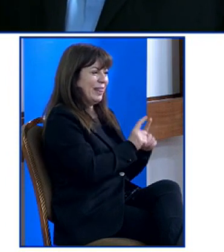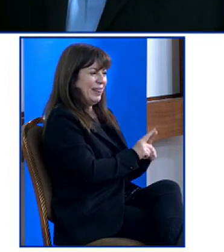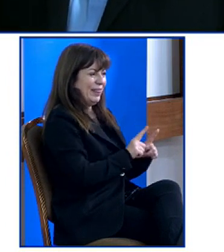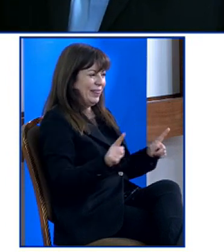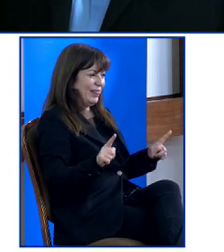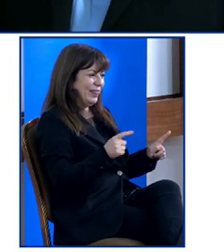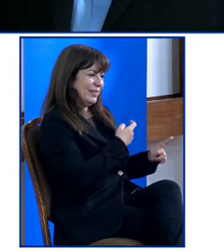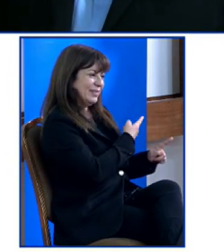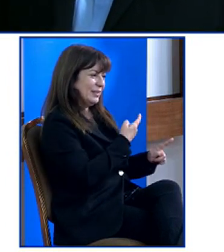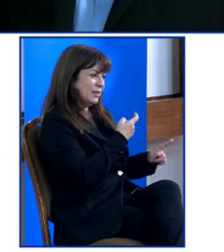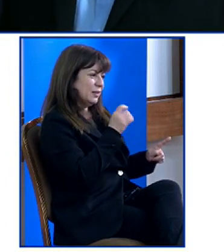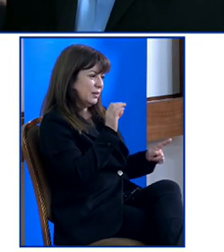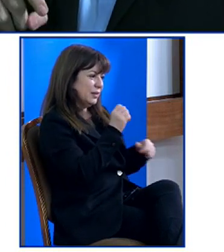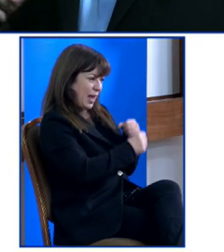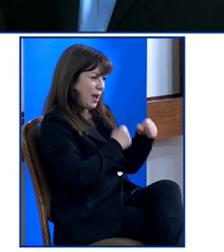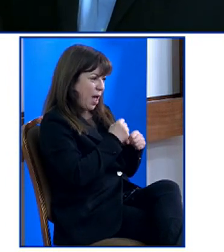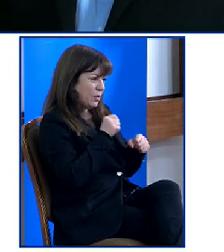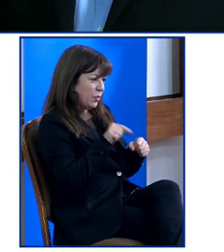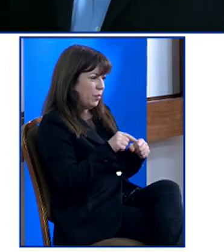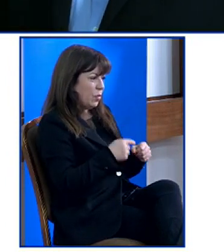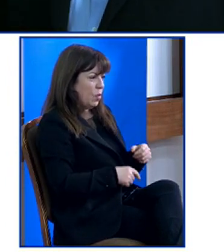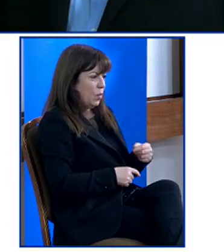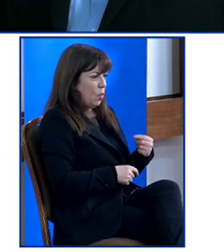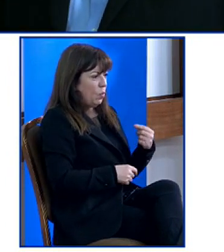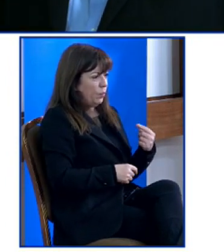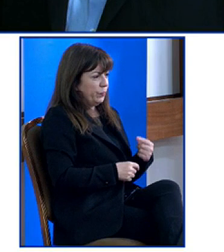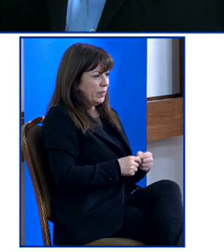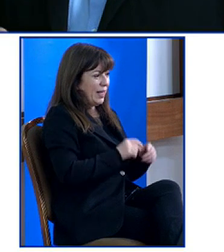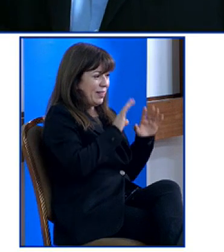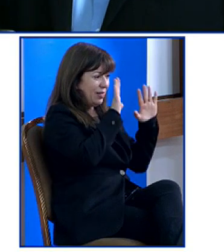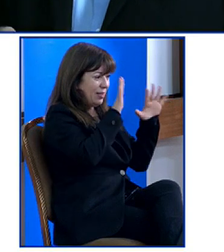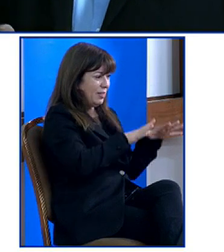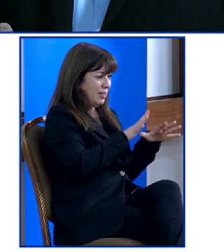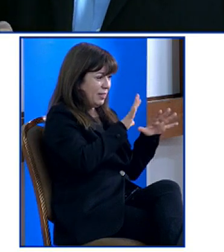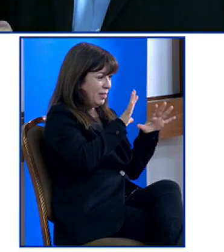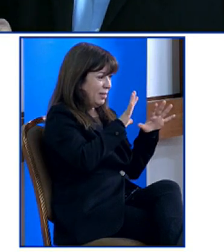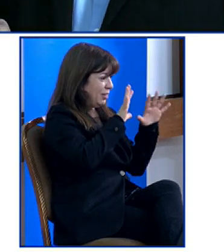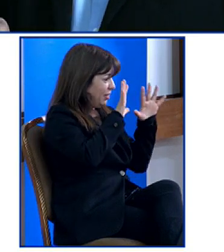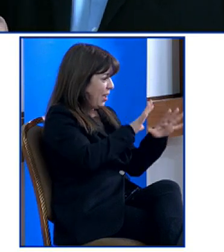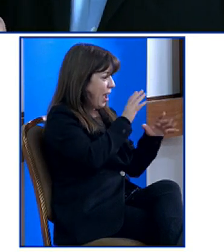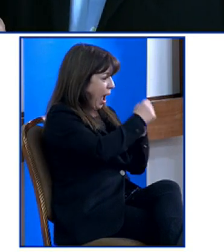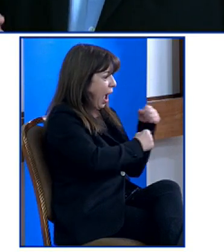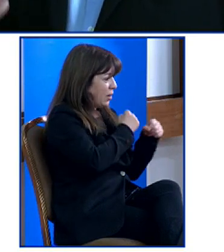Y además lo que vimos es que 1 de cada 3 muertes atribuibles al calor